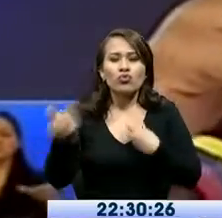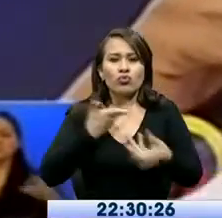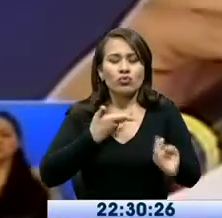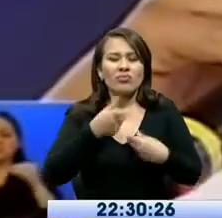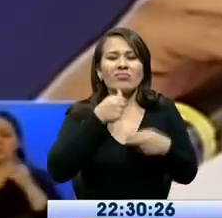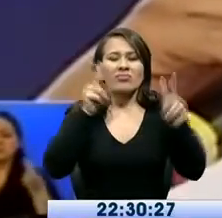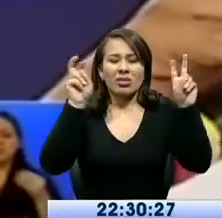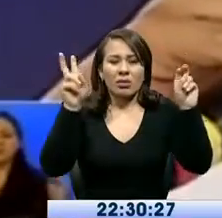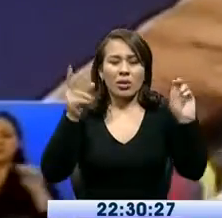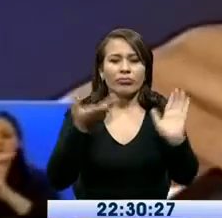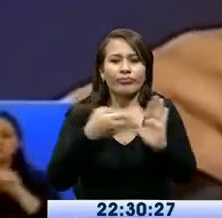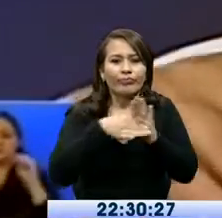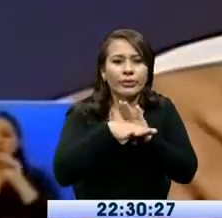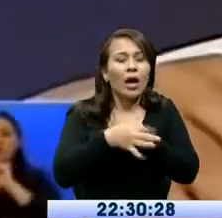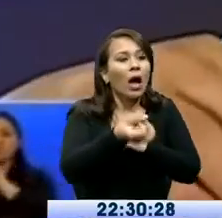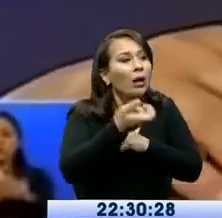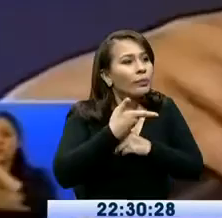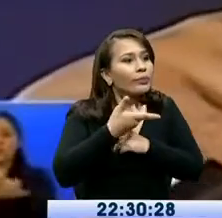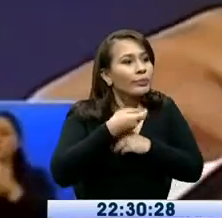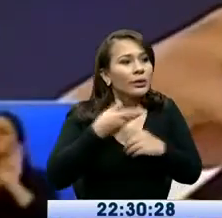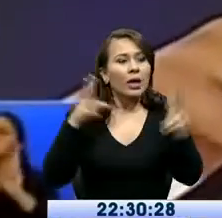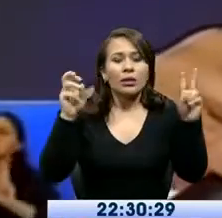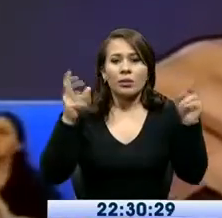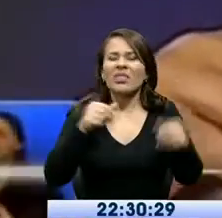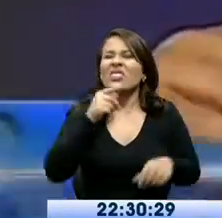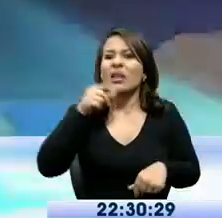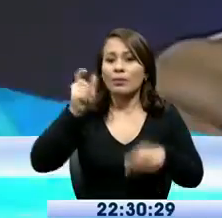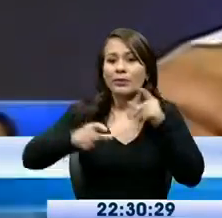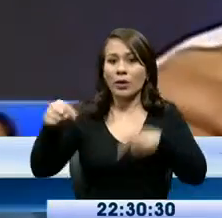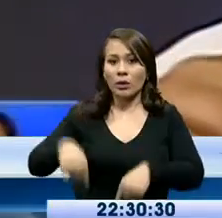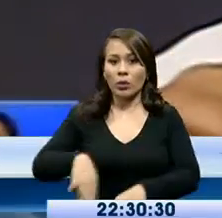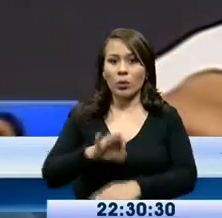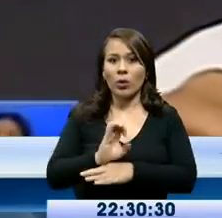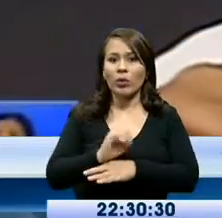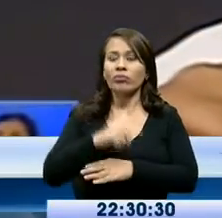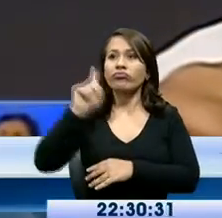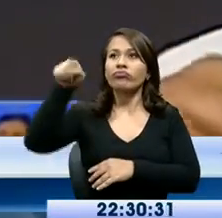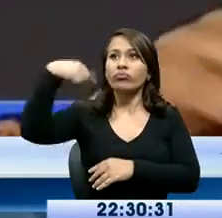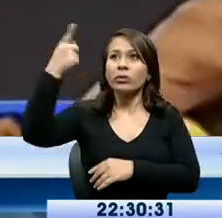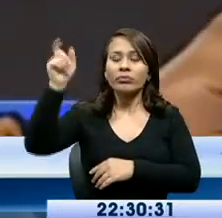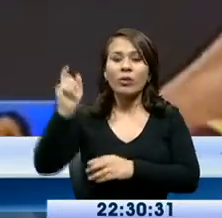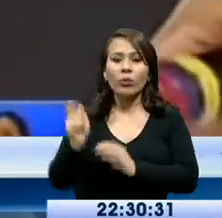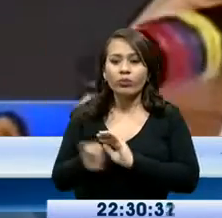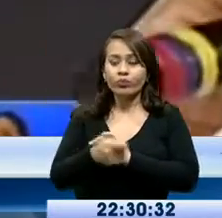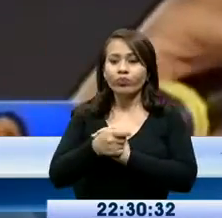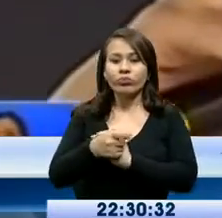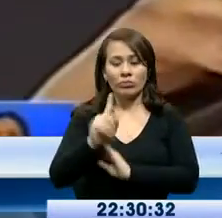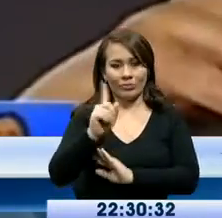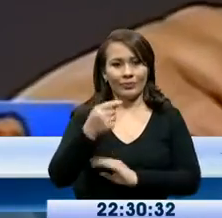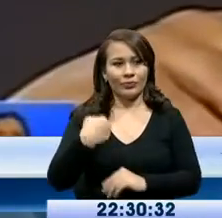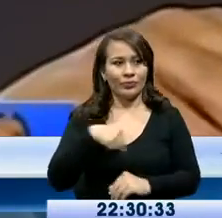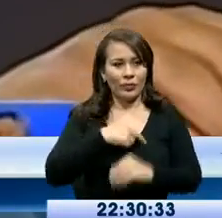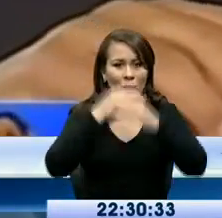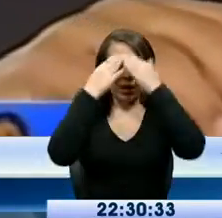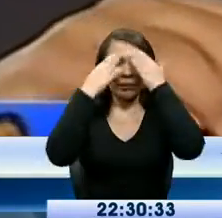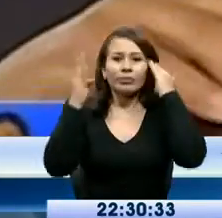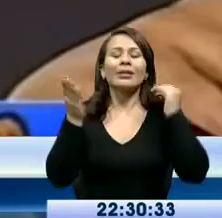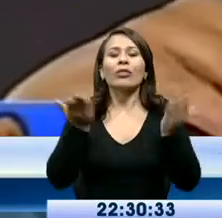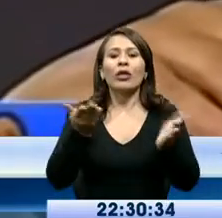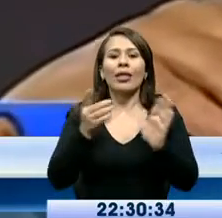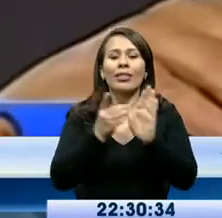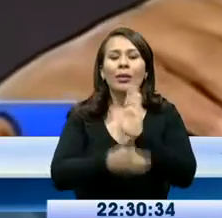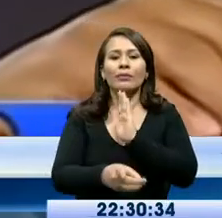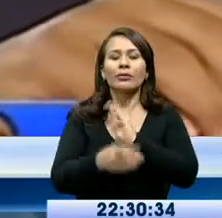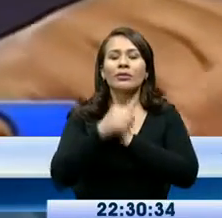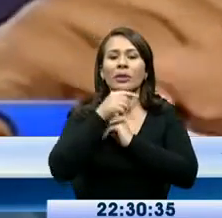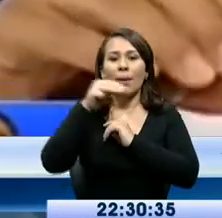financieros, ¿no?, que reporten si hay la cuenta de algún funcionario. No se ha encontrado absolutamente nada. Lo que se encontró fue la cuenta, los depósitos de Mauro Terán